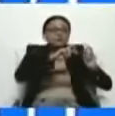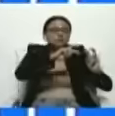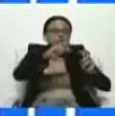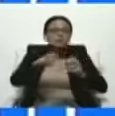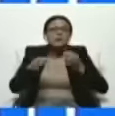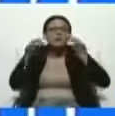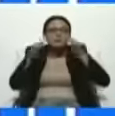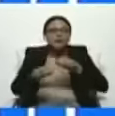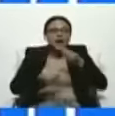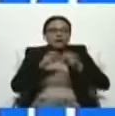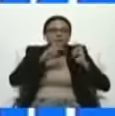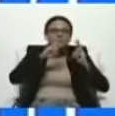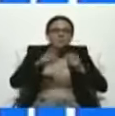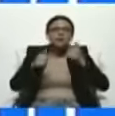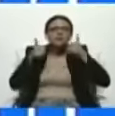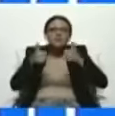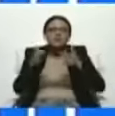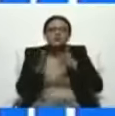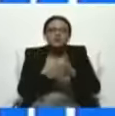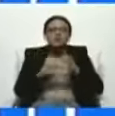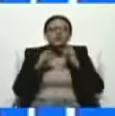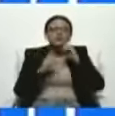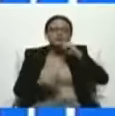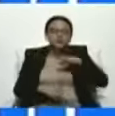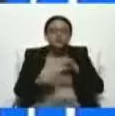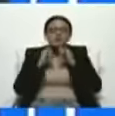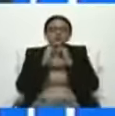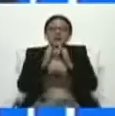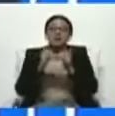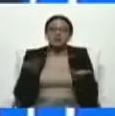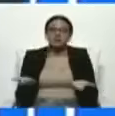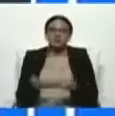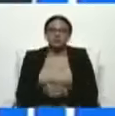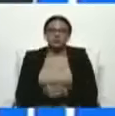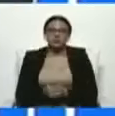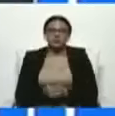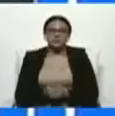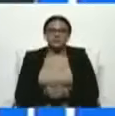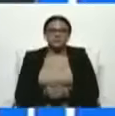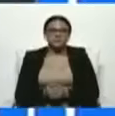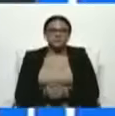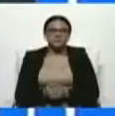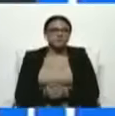fraudes electorales, me atrevo a decir, en la historia de este continente.